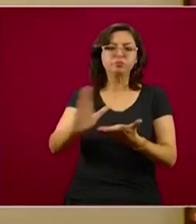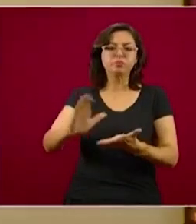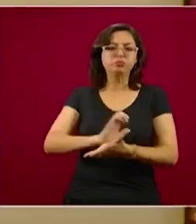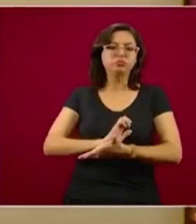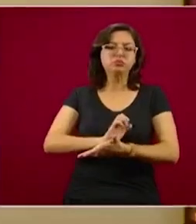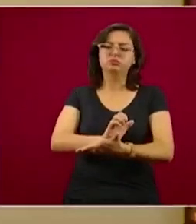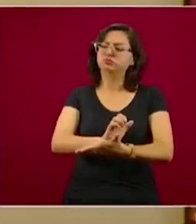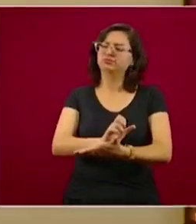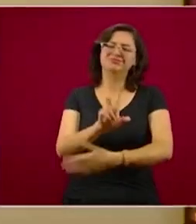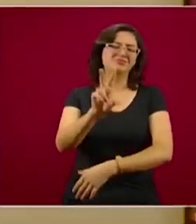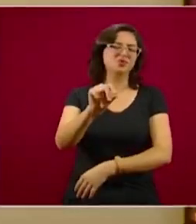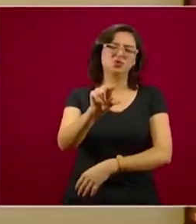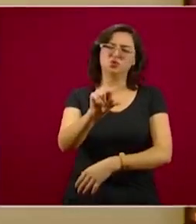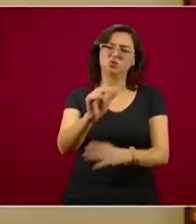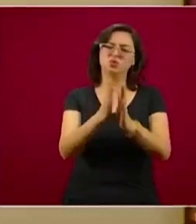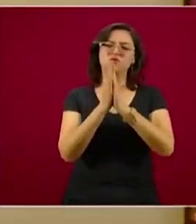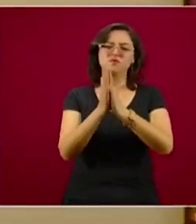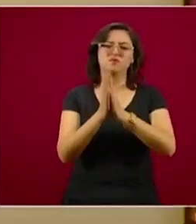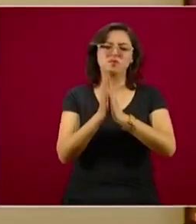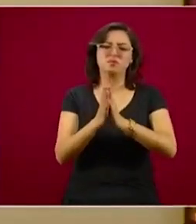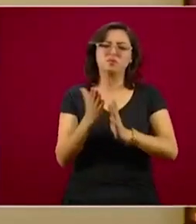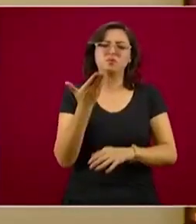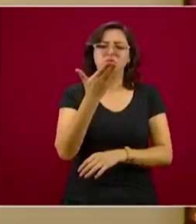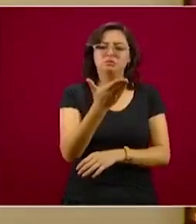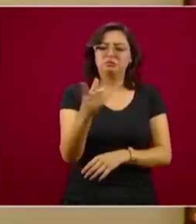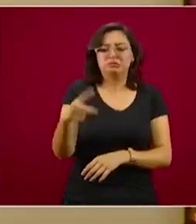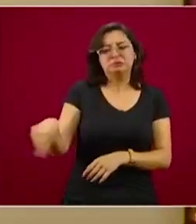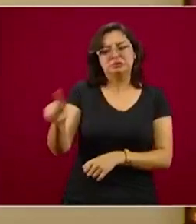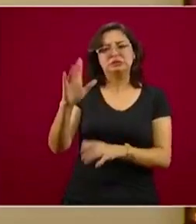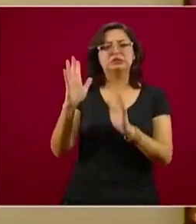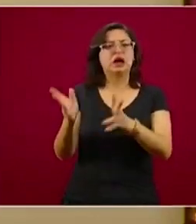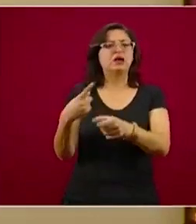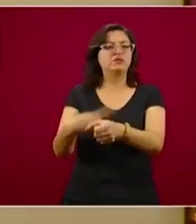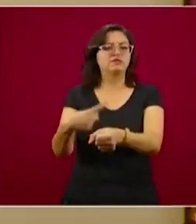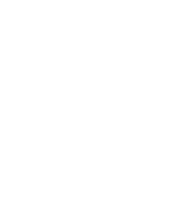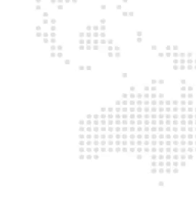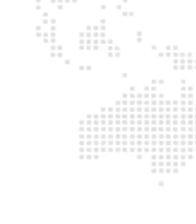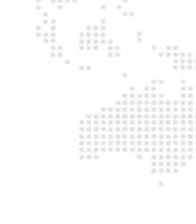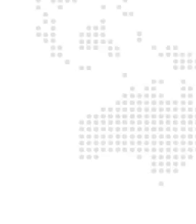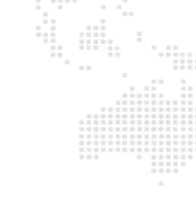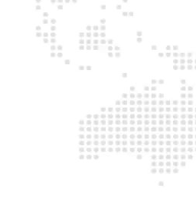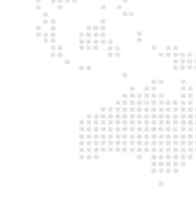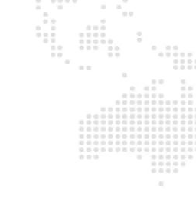las personas con estas enfermedades. Eso es muy, muy importante.